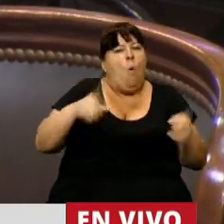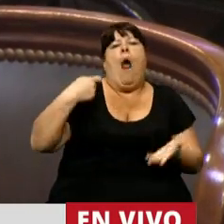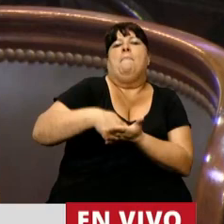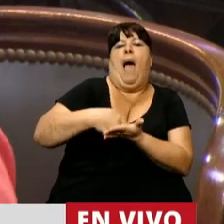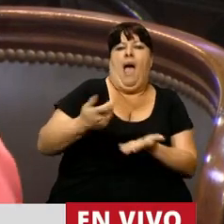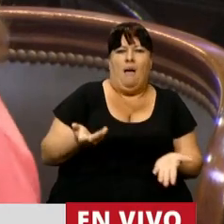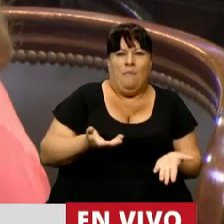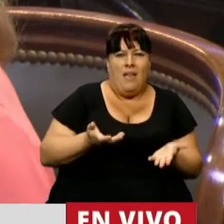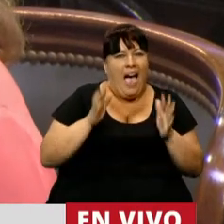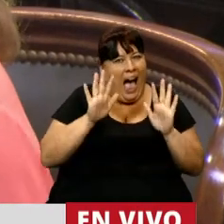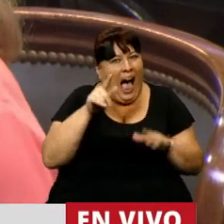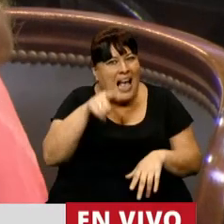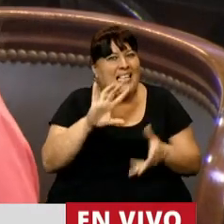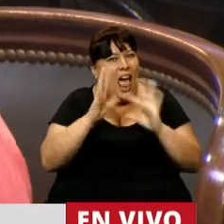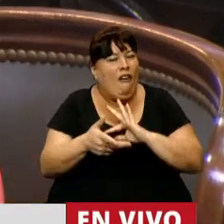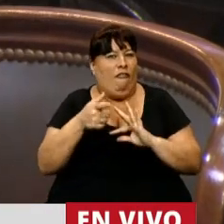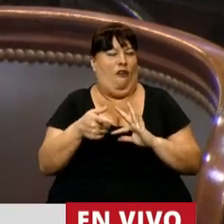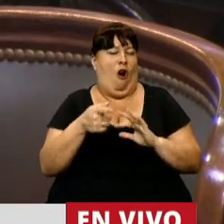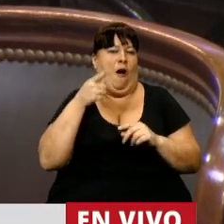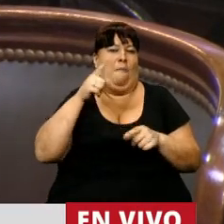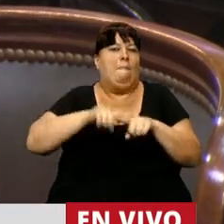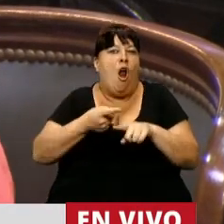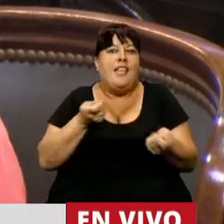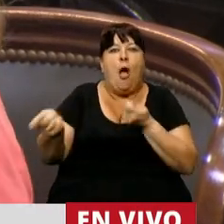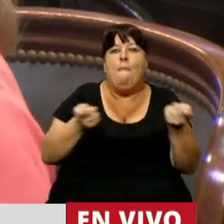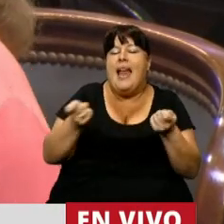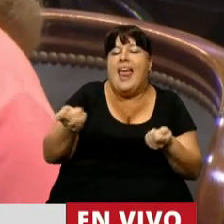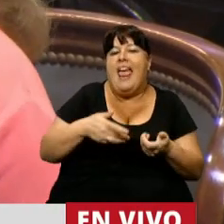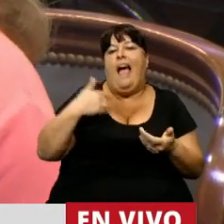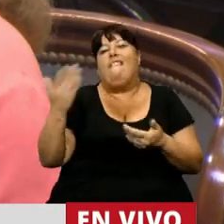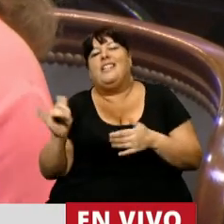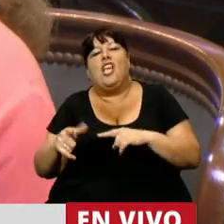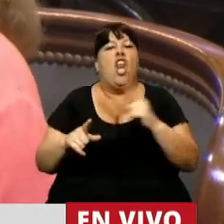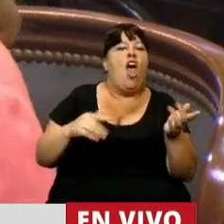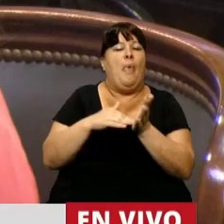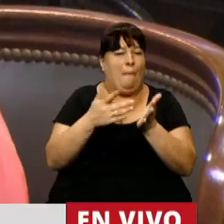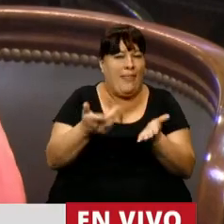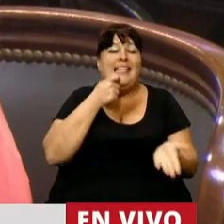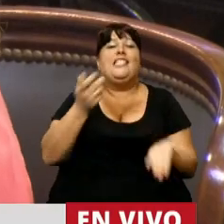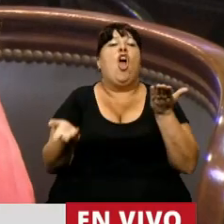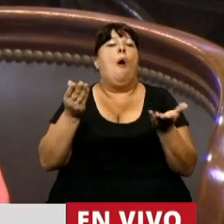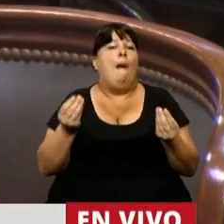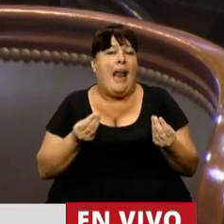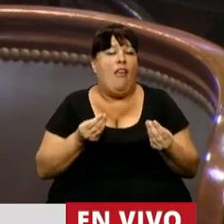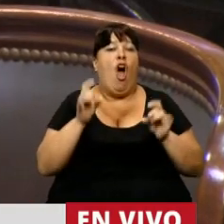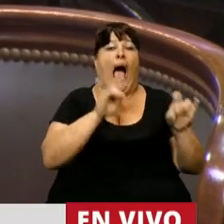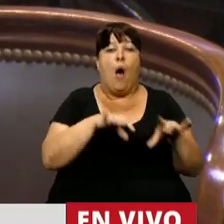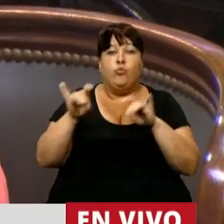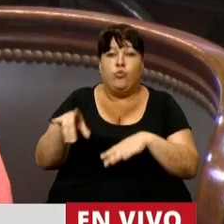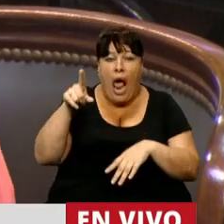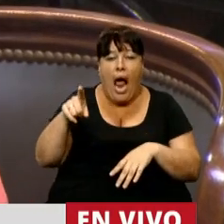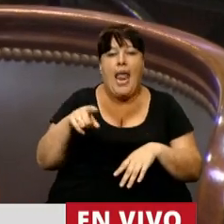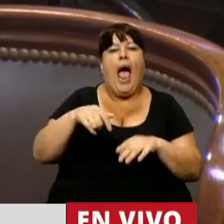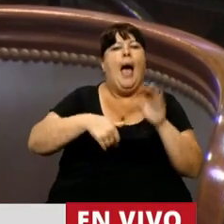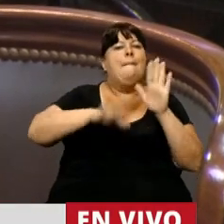necesite. Y así es que este sistema capturado políticamente y manejado con discrecionalidad, fíjese fíjese usted, si lo comparamos, Australia